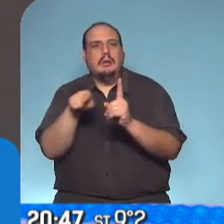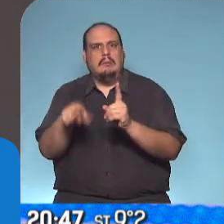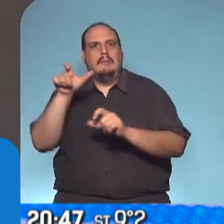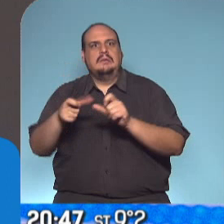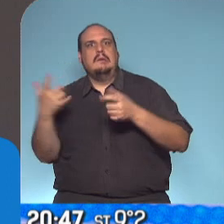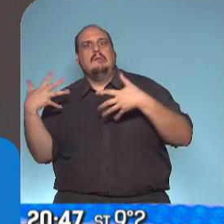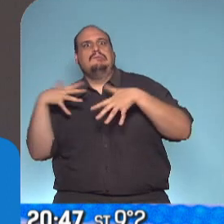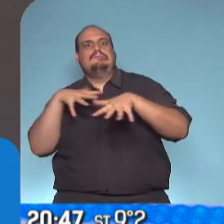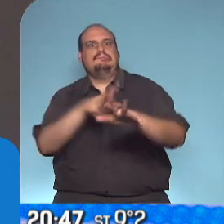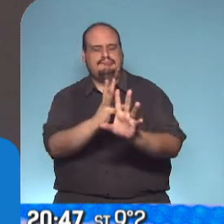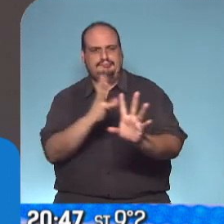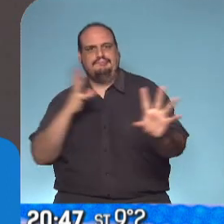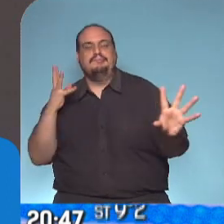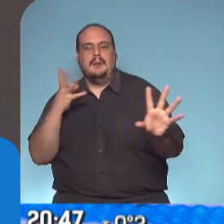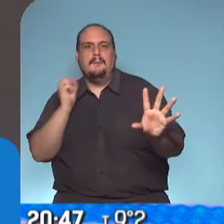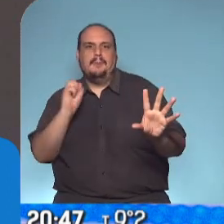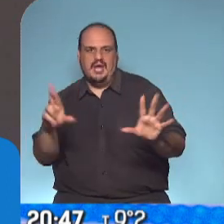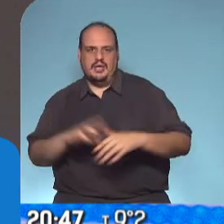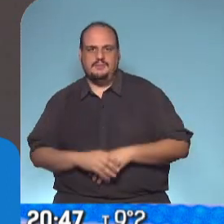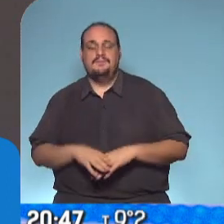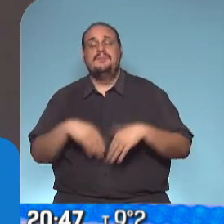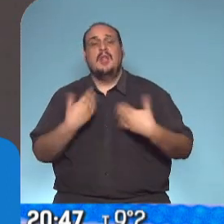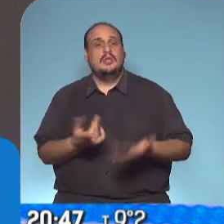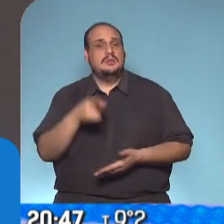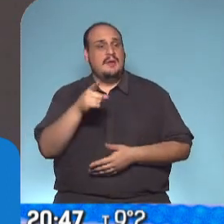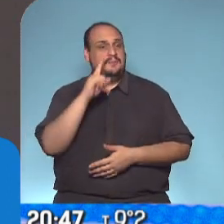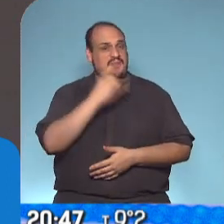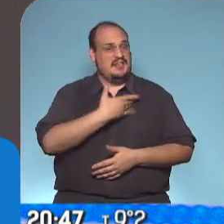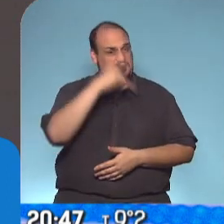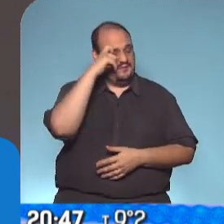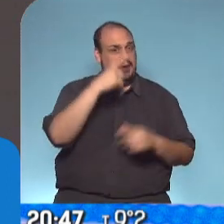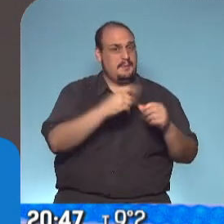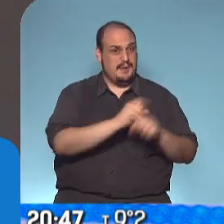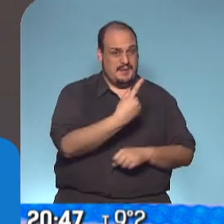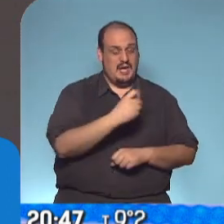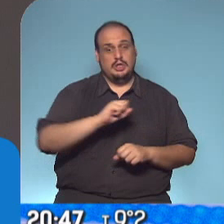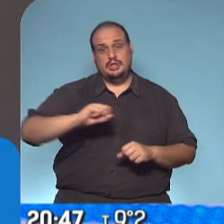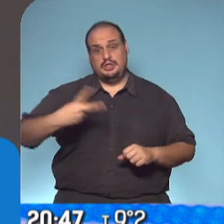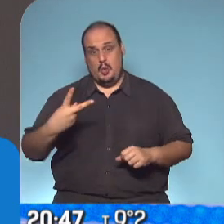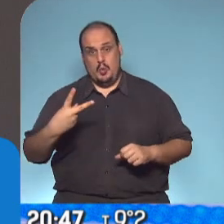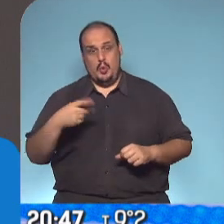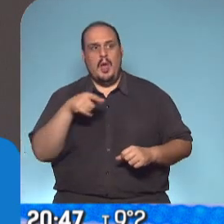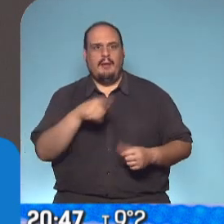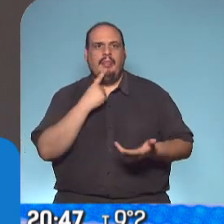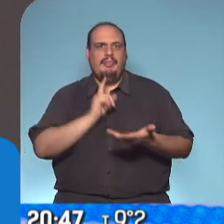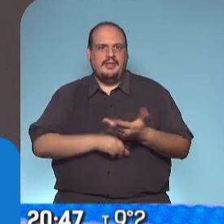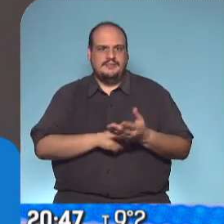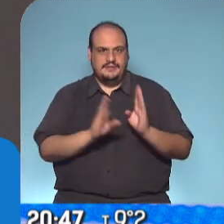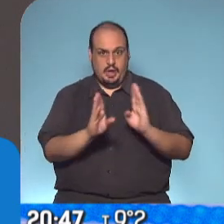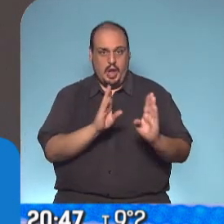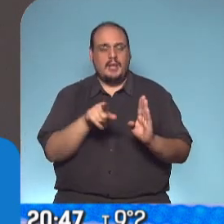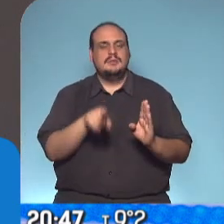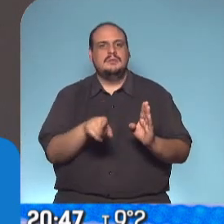vecinos en relación a las colas y demás. Por eso, entre el primer ingreso familiar de emergencia y el segundo, tomamos algunas decisiones y por eso